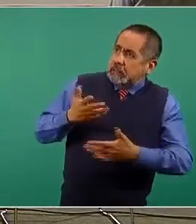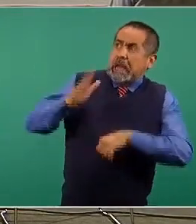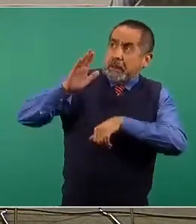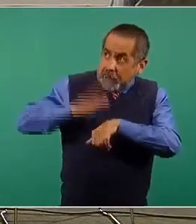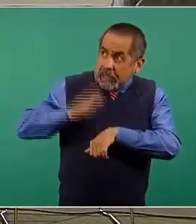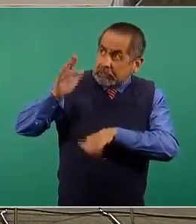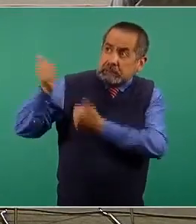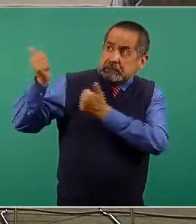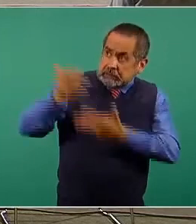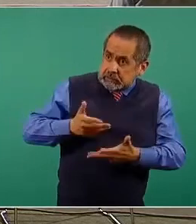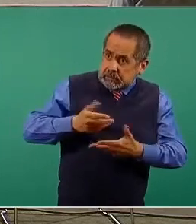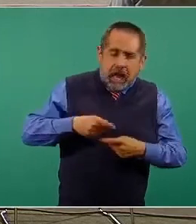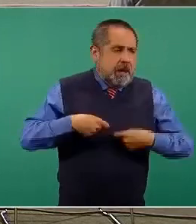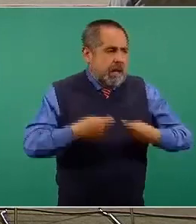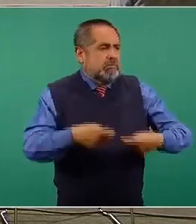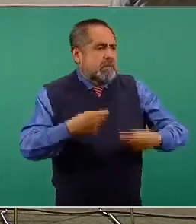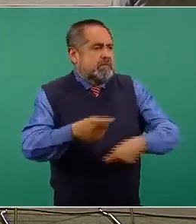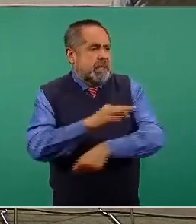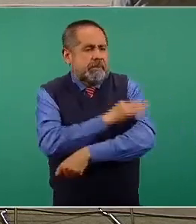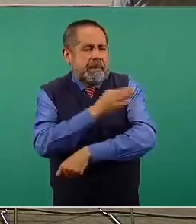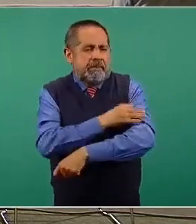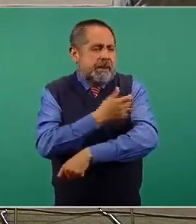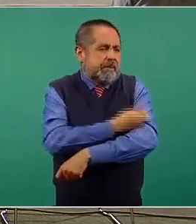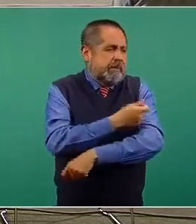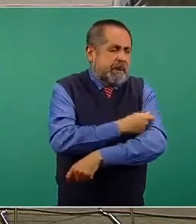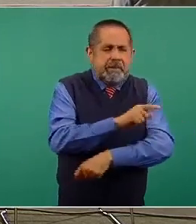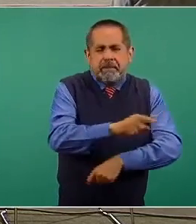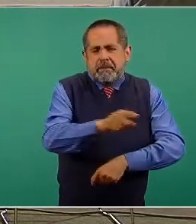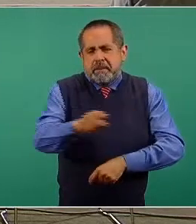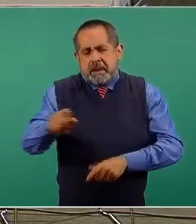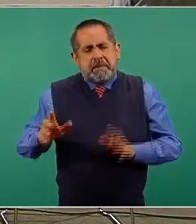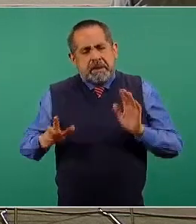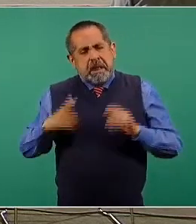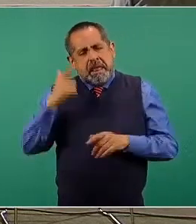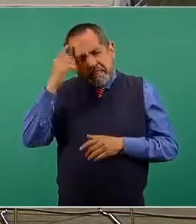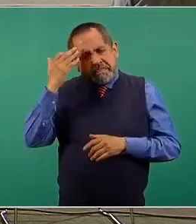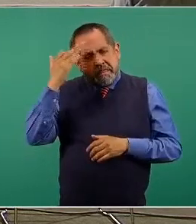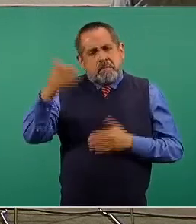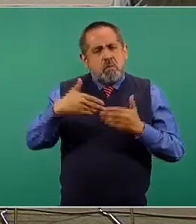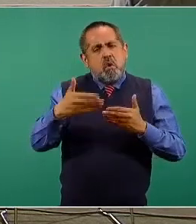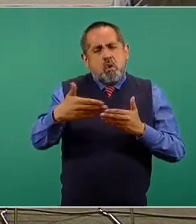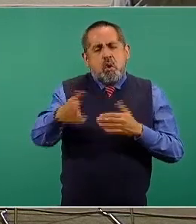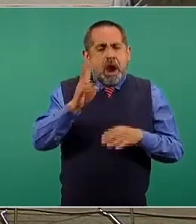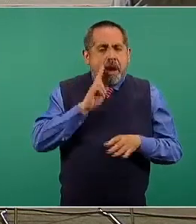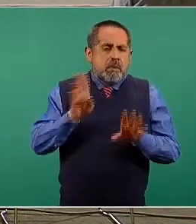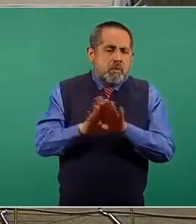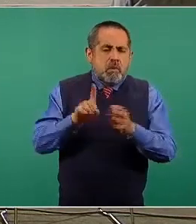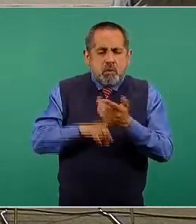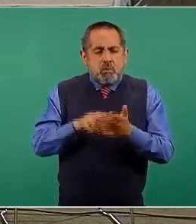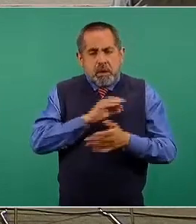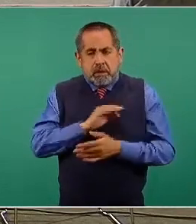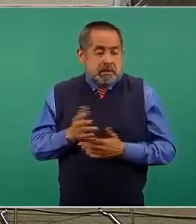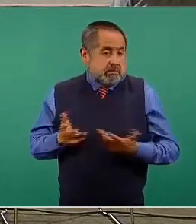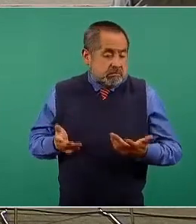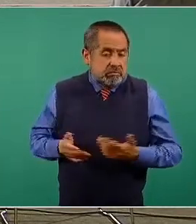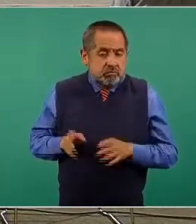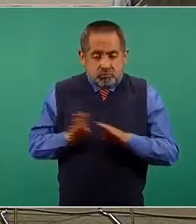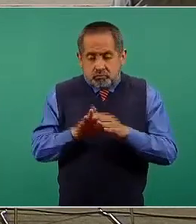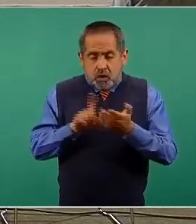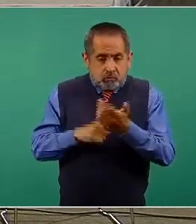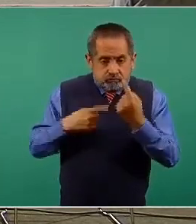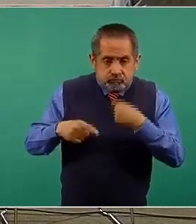cantidades de vacuna, y cada uno entonces llegará el momento en que puedan efectivamente llevar a cabo y